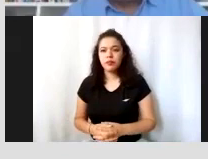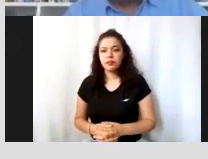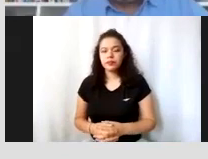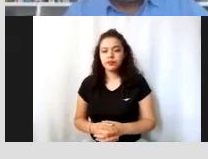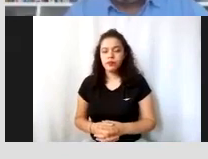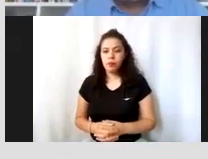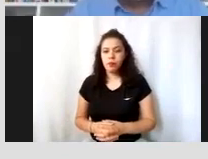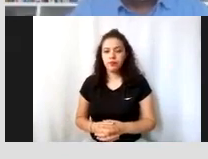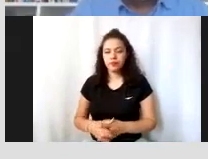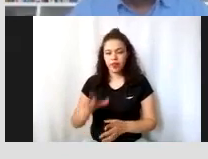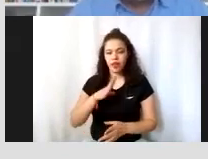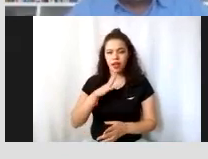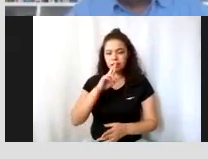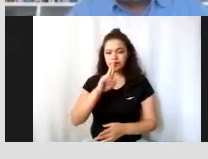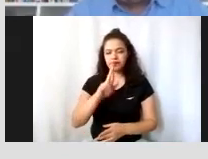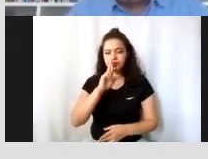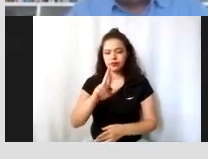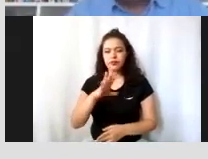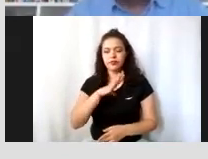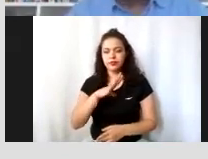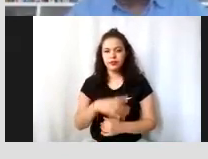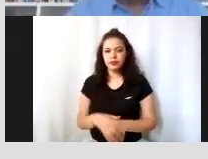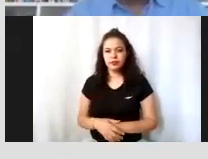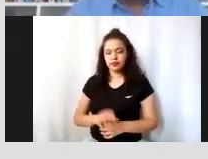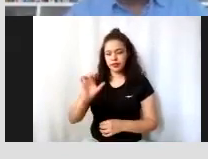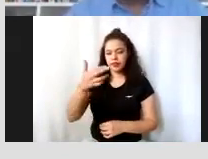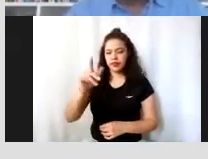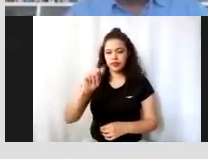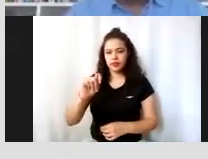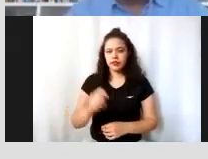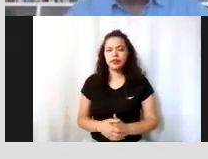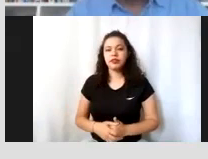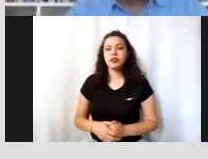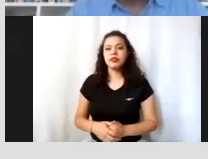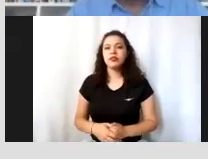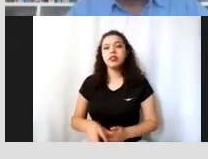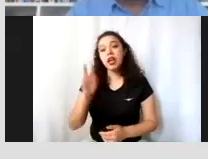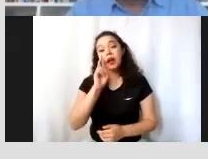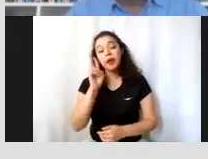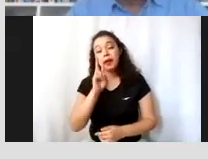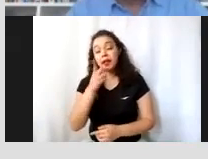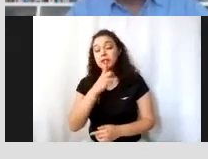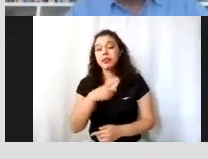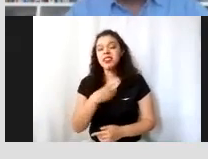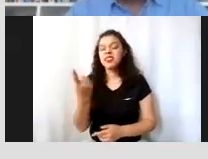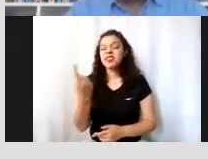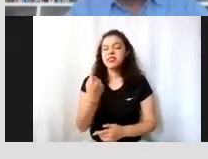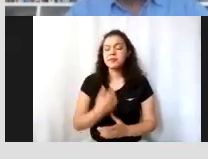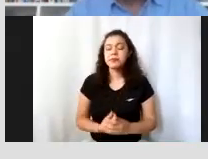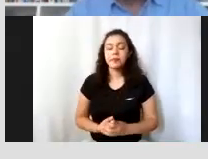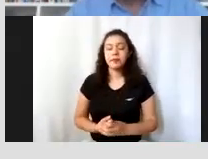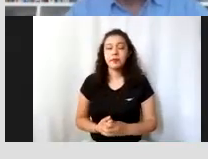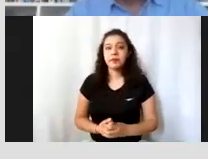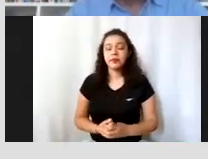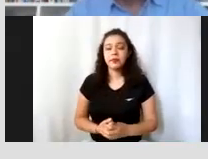Aquí ya tengo más participaciones en el chat. Vamos a ver qué me dicen aquí. Ah,